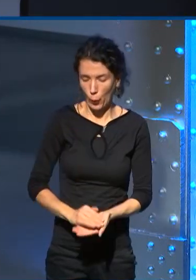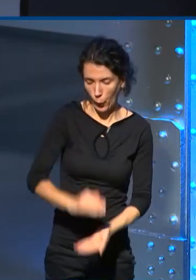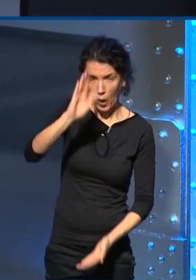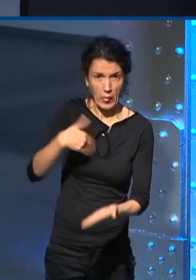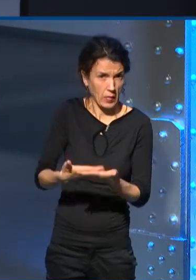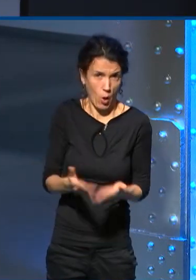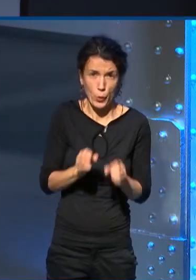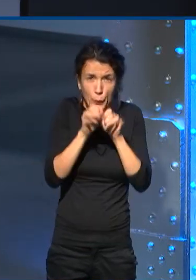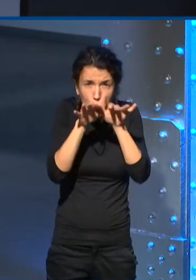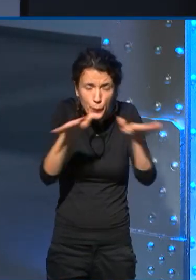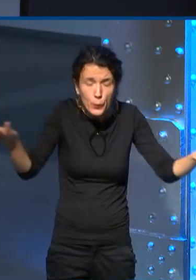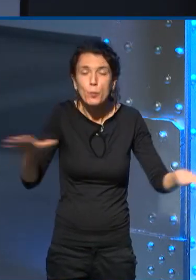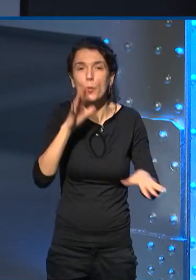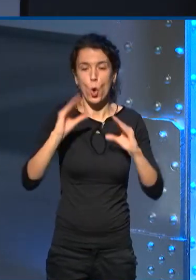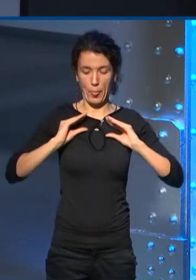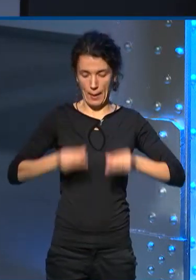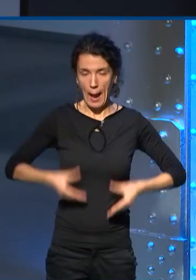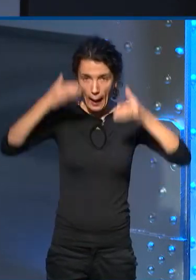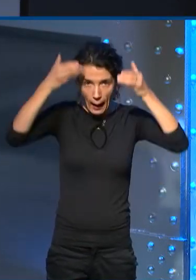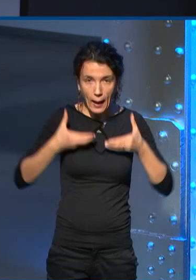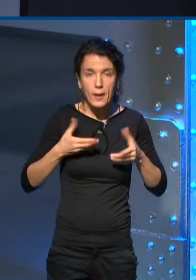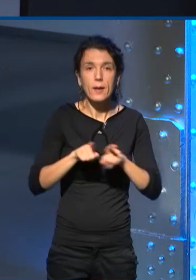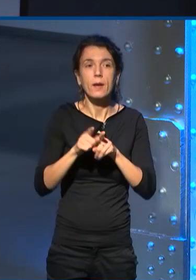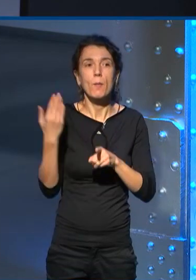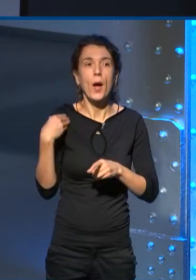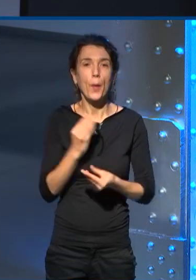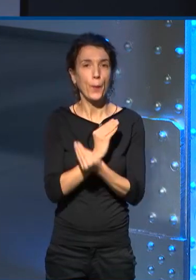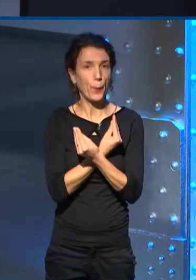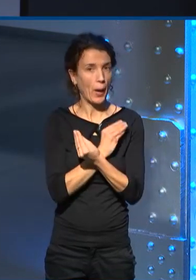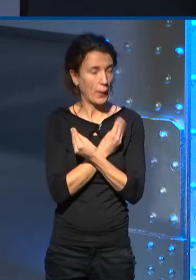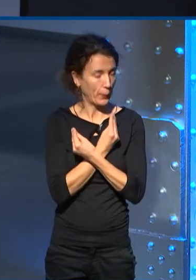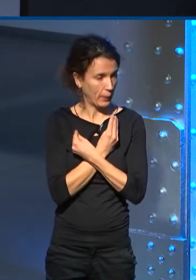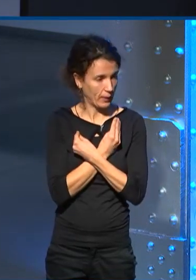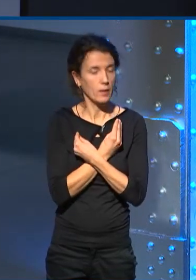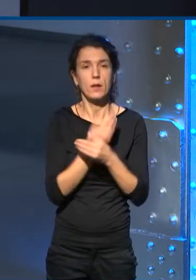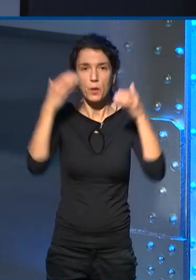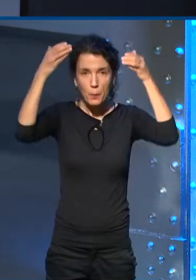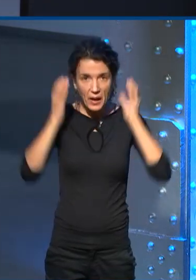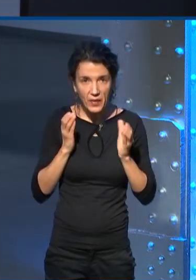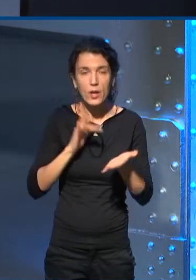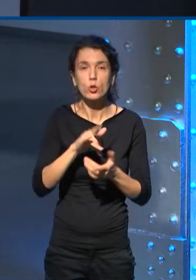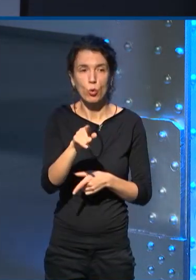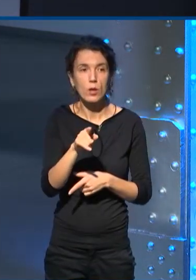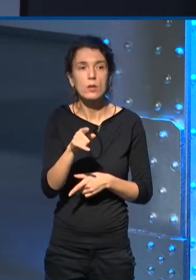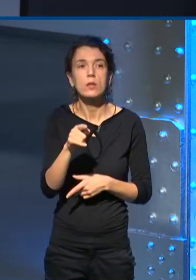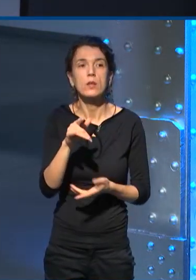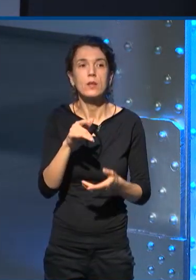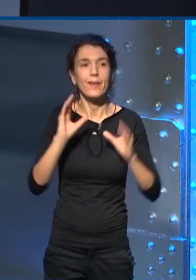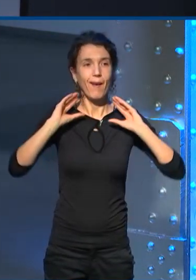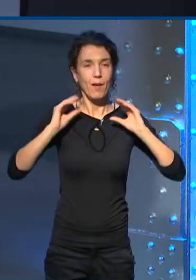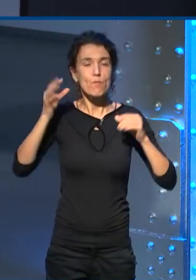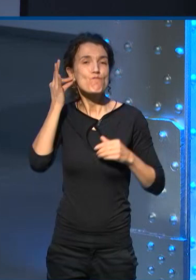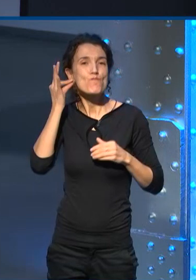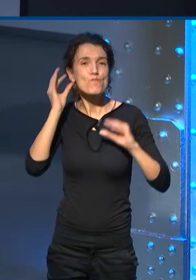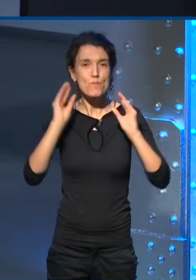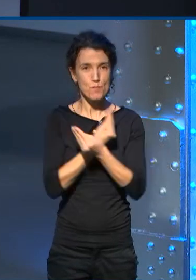qué? Porque ya tenemos un traje para Marte desde hace tiempo, que es el de la Barbie marciana. Como son muy correctos, los estadounidenses lo tienen para una